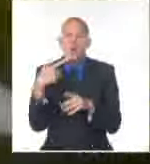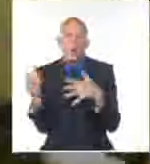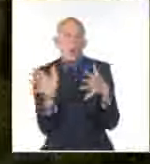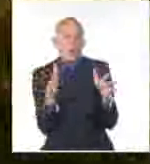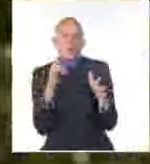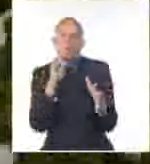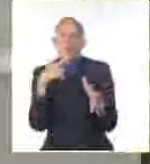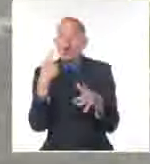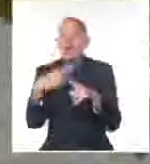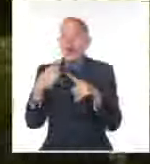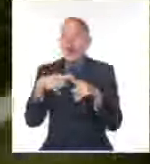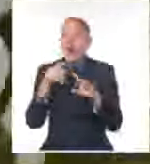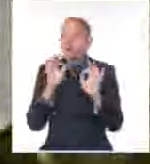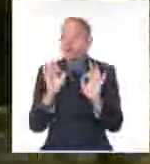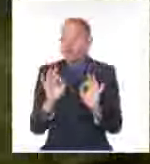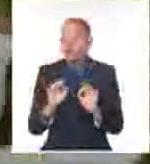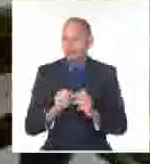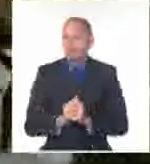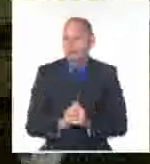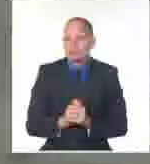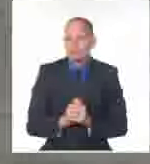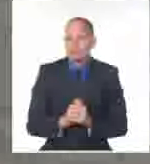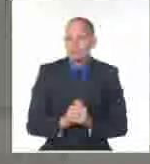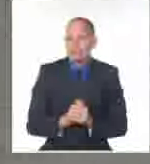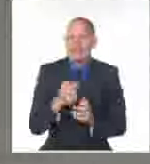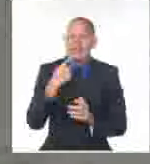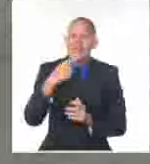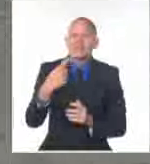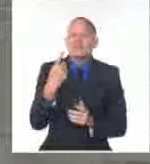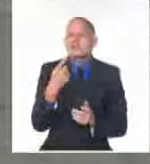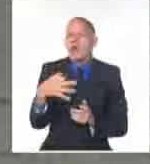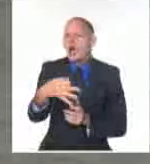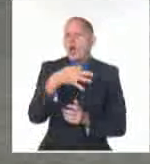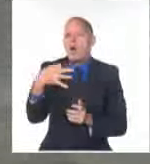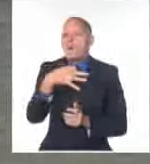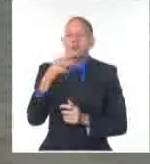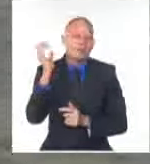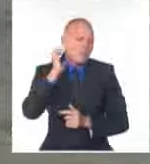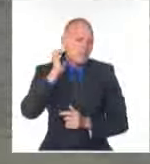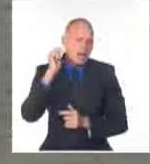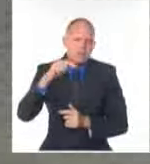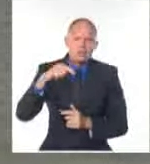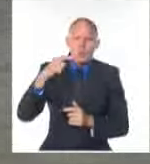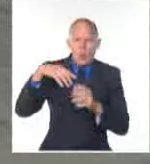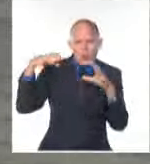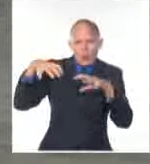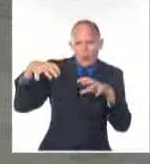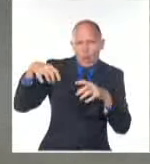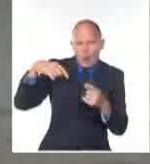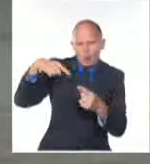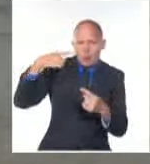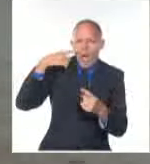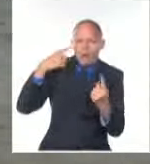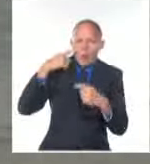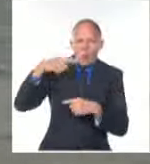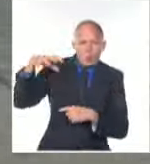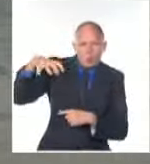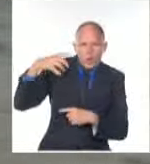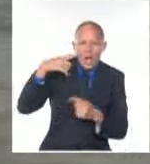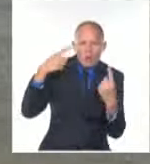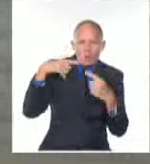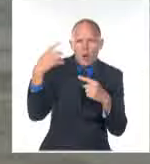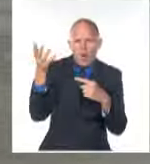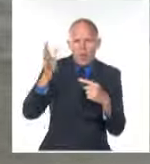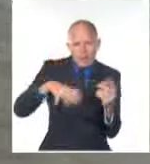litoral Sur una tormenta local severa en el municipio de Manzanillo ocurrida en la tarde de hoy provocó la caída de árboles y